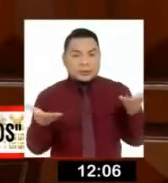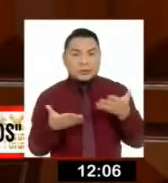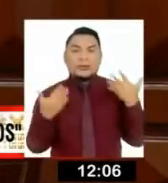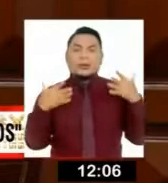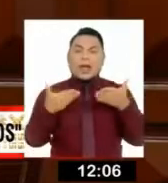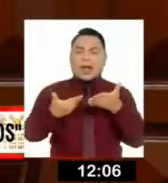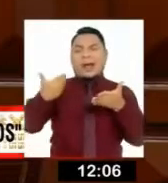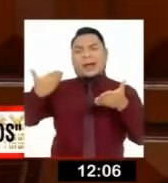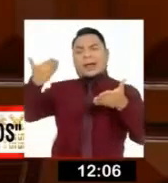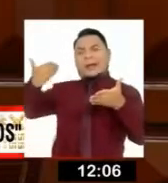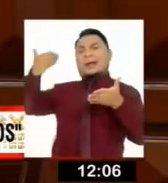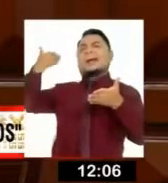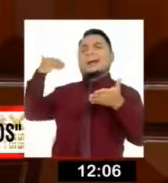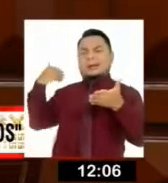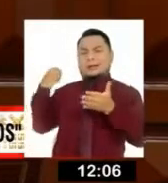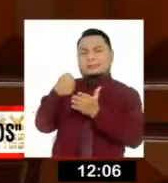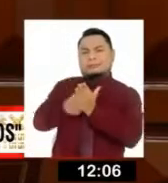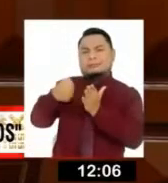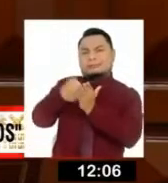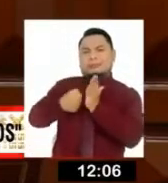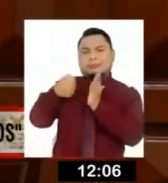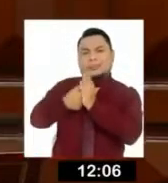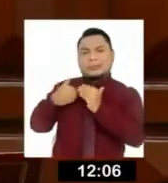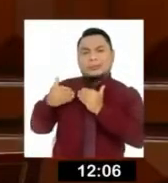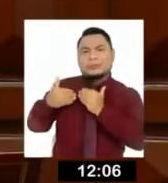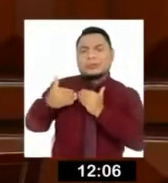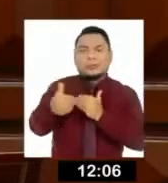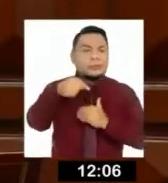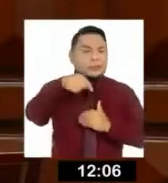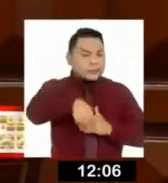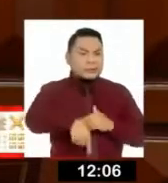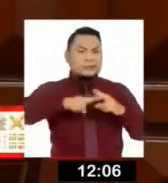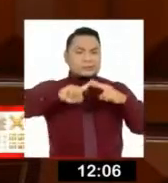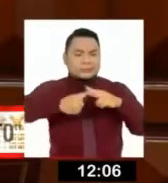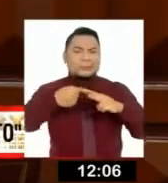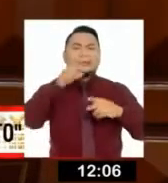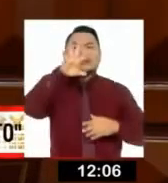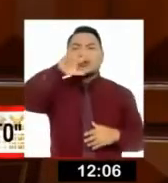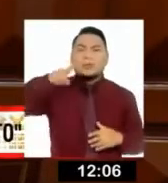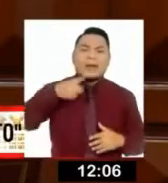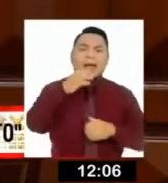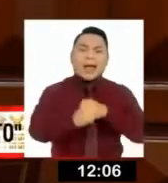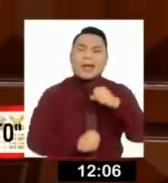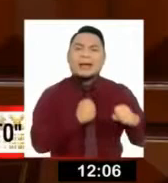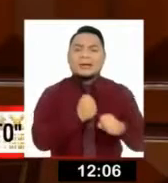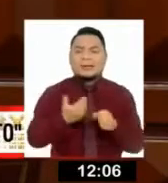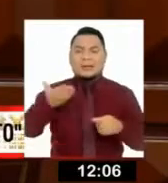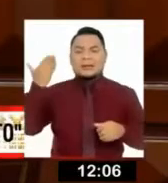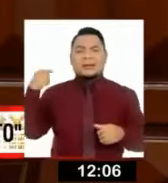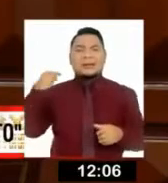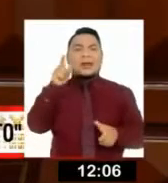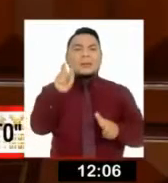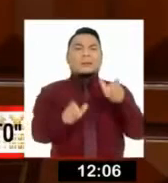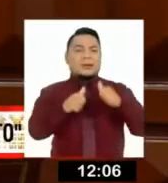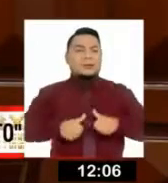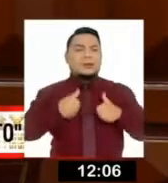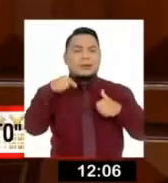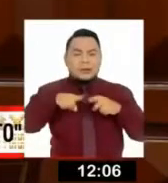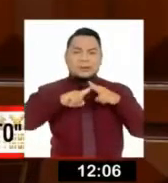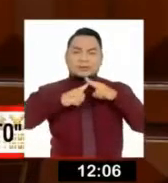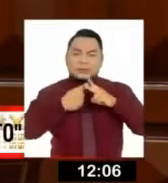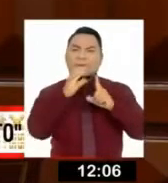mucho más atrás. Somos una cuna desde hace 5.000 años de civilizaciones y